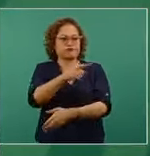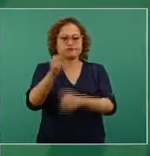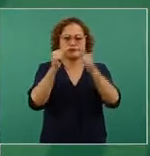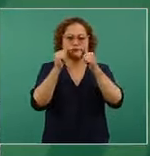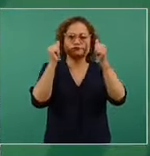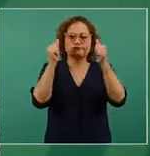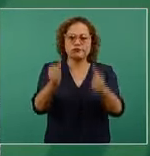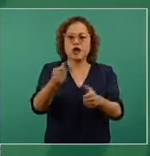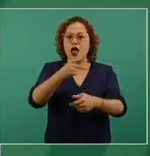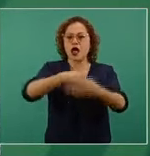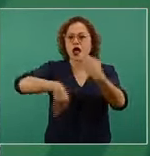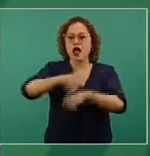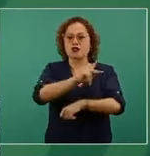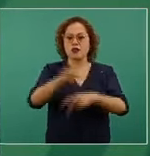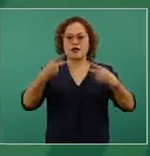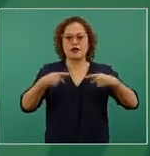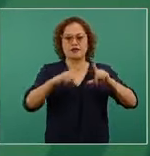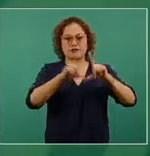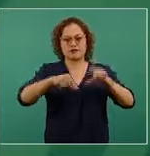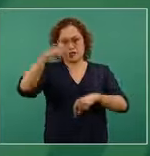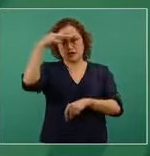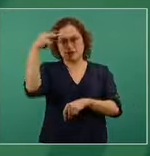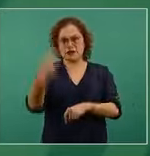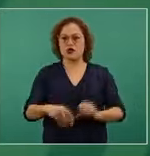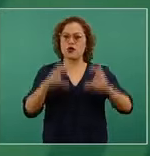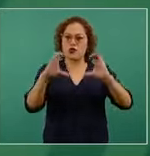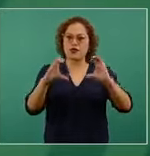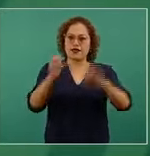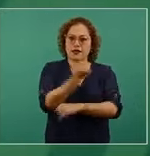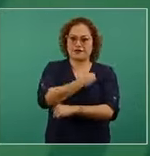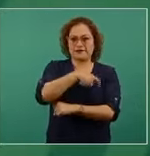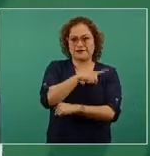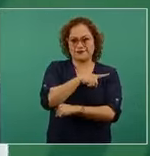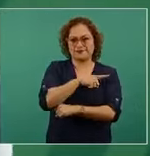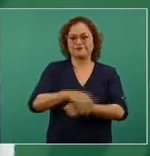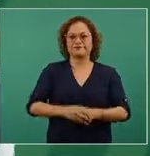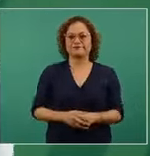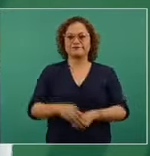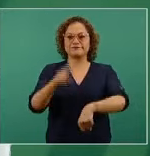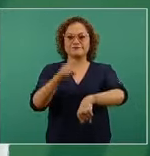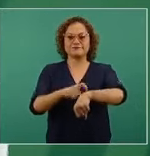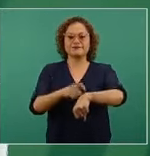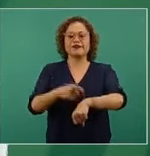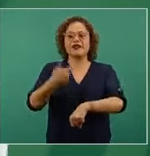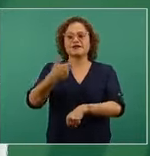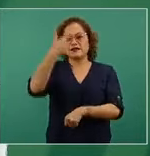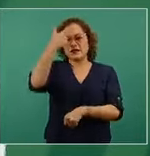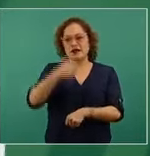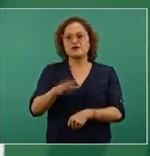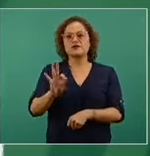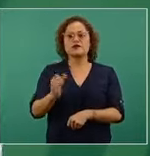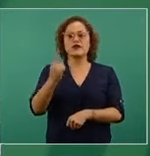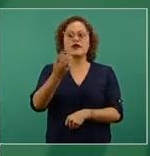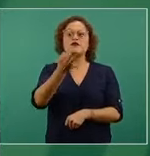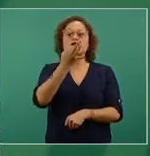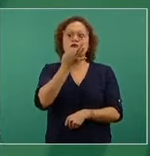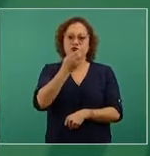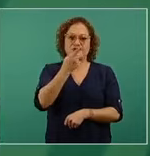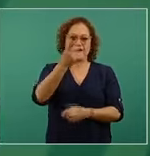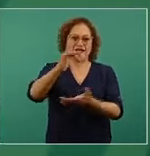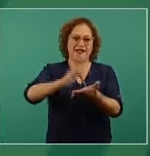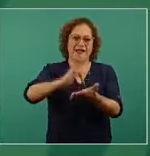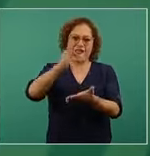lo más posiblemente saludar pues dicho esto haciendo ya las 19 horas con 41 minutos agradecemos